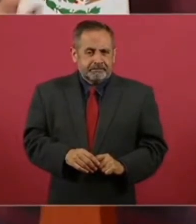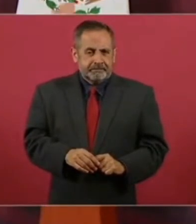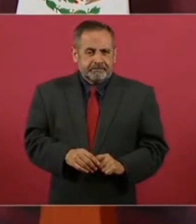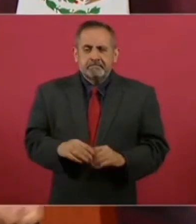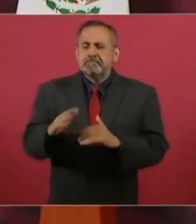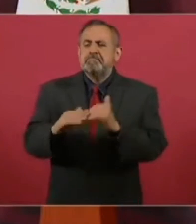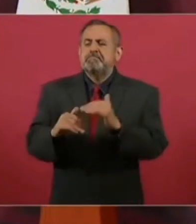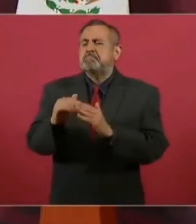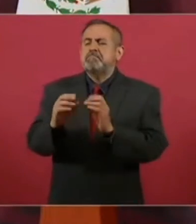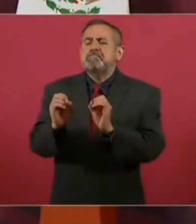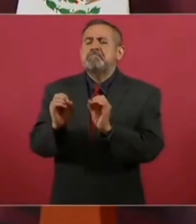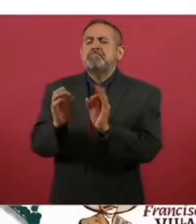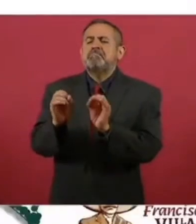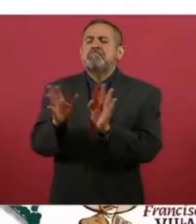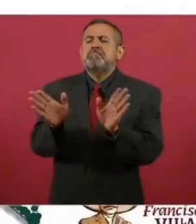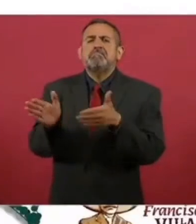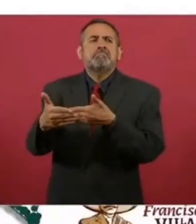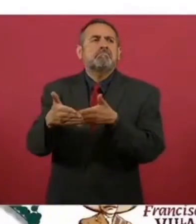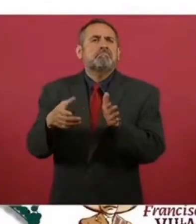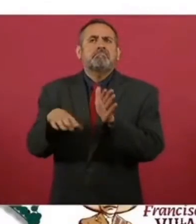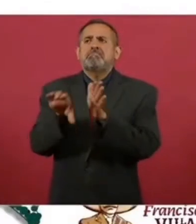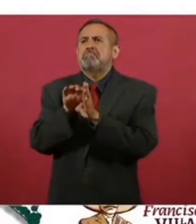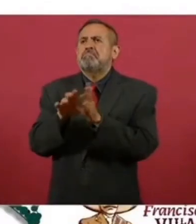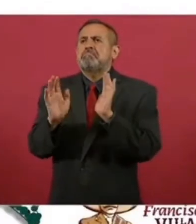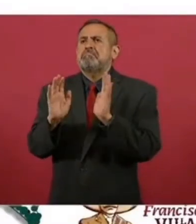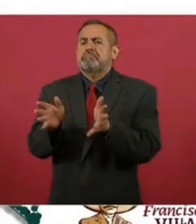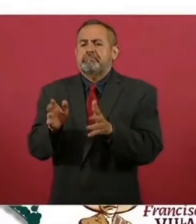una oficina. No,